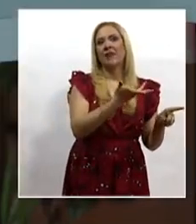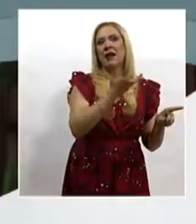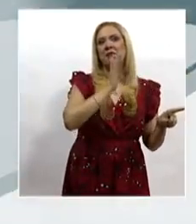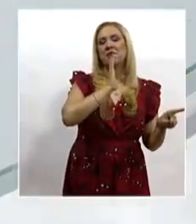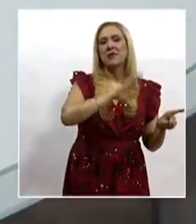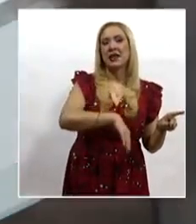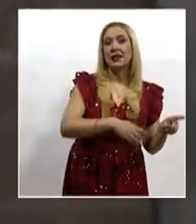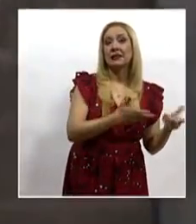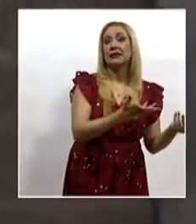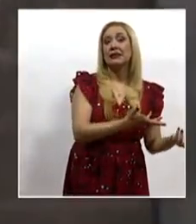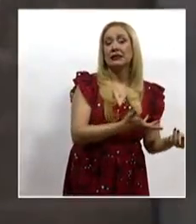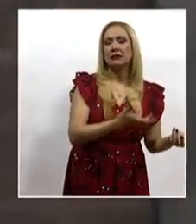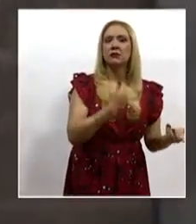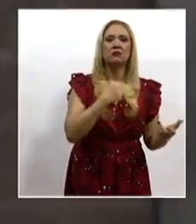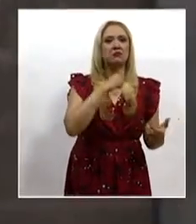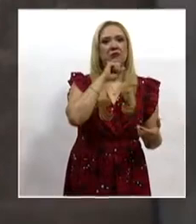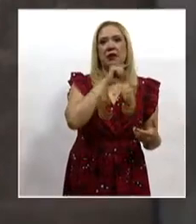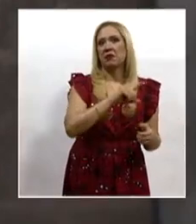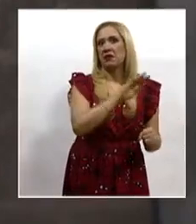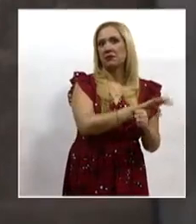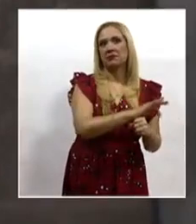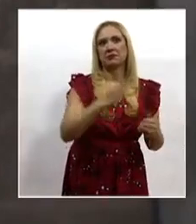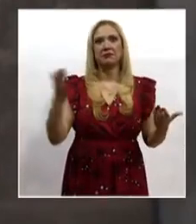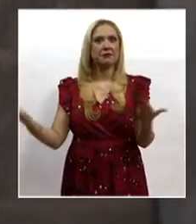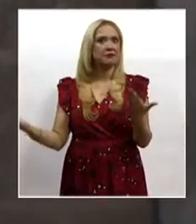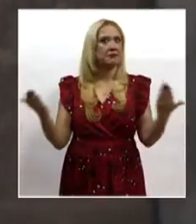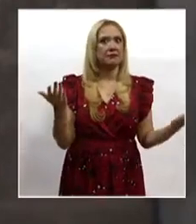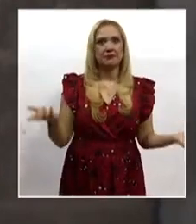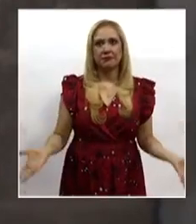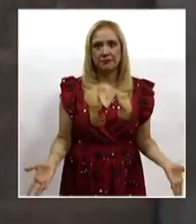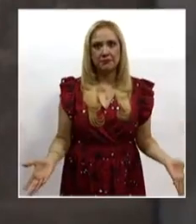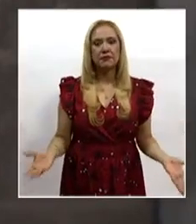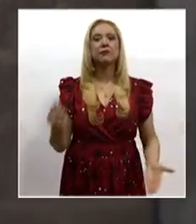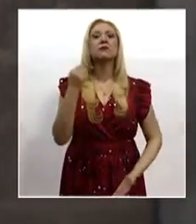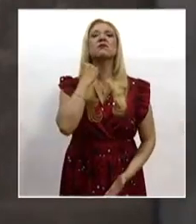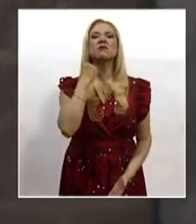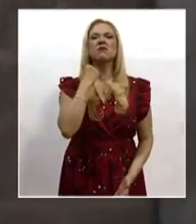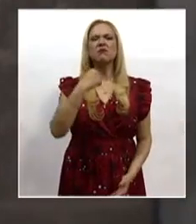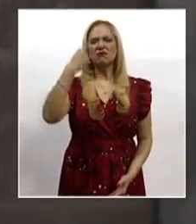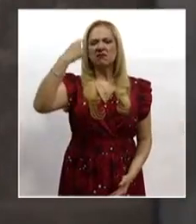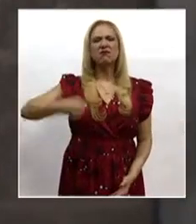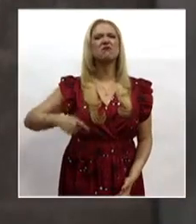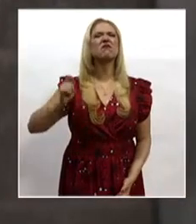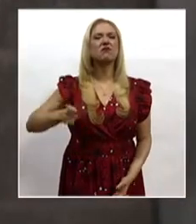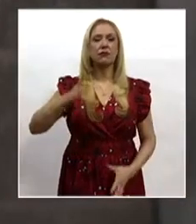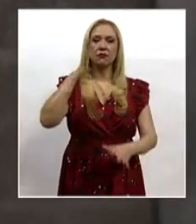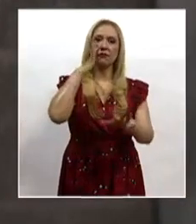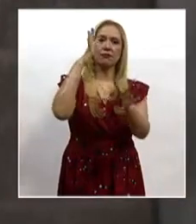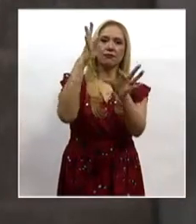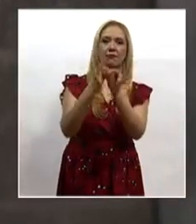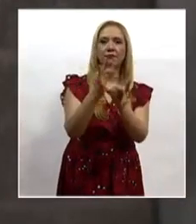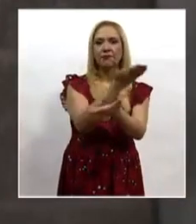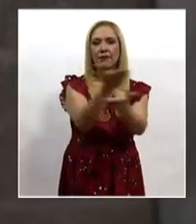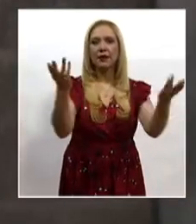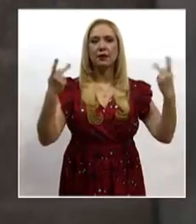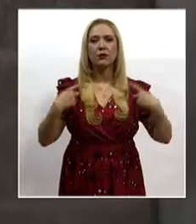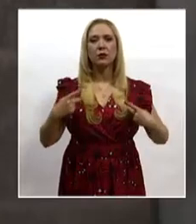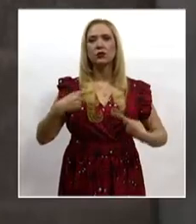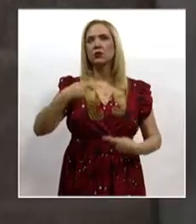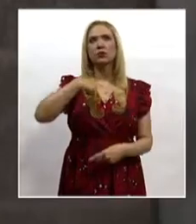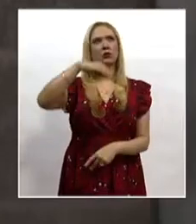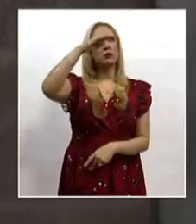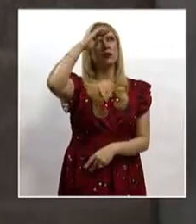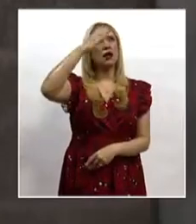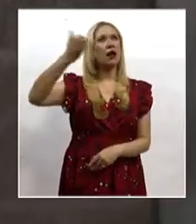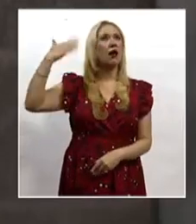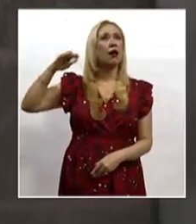Para mí ser abogada es un compromiso con la sociedad. No me imagino hace algunos años cómo algunas